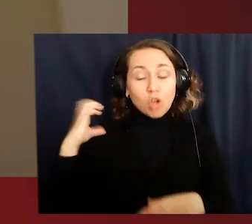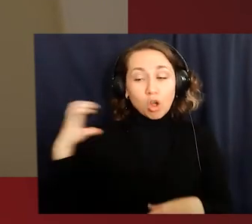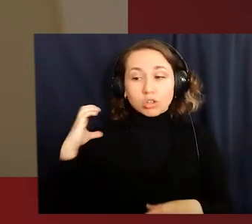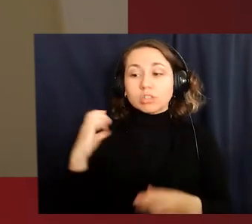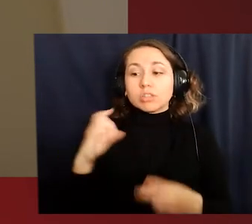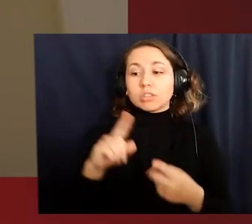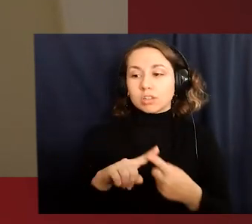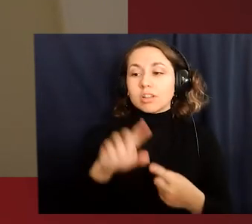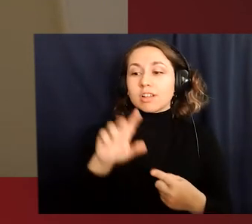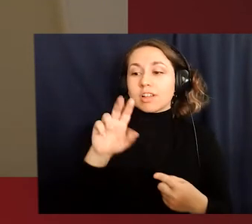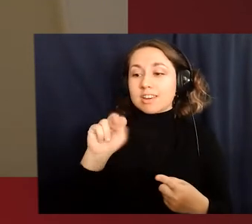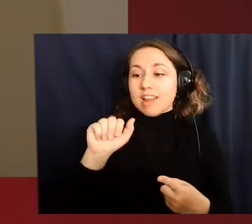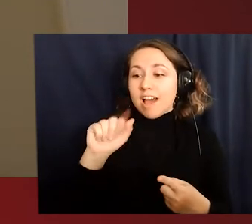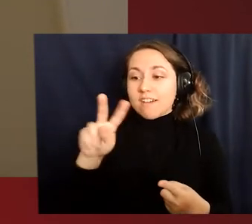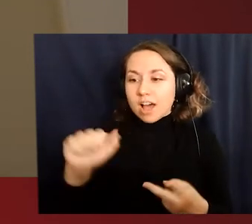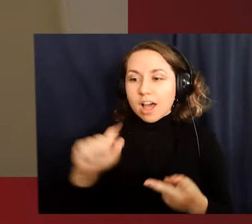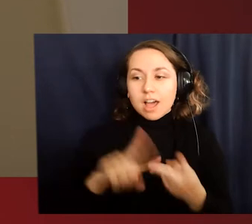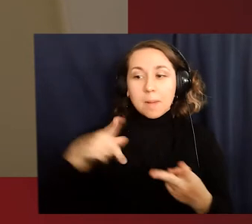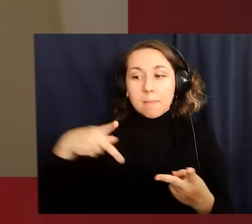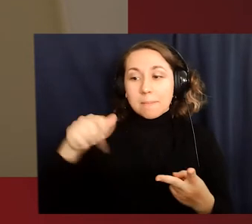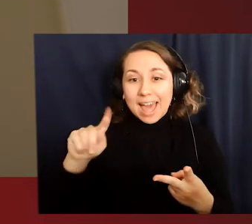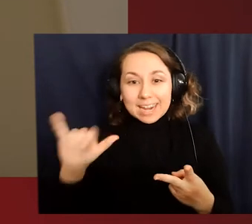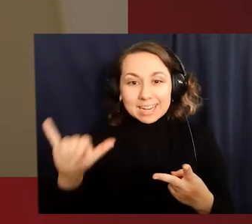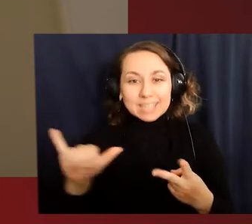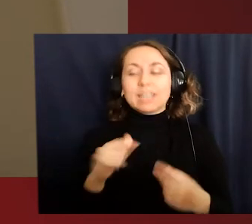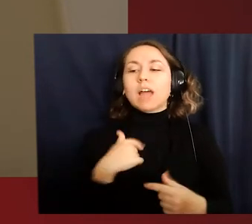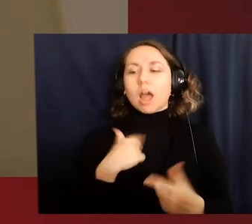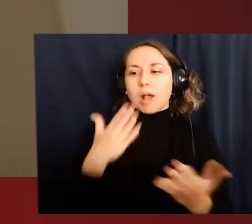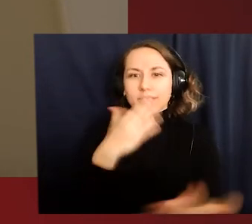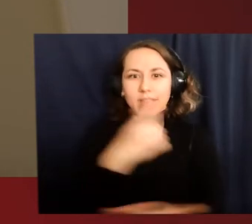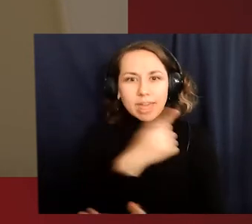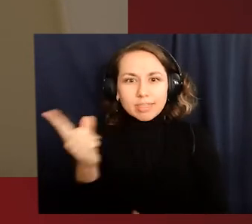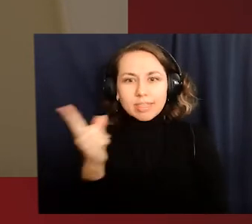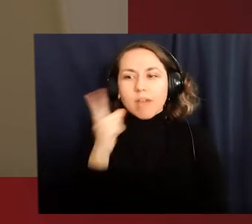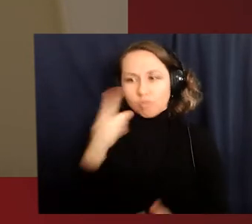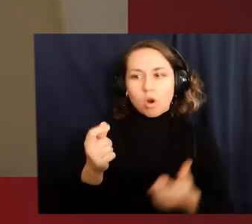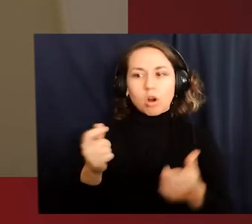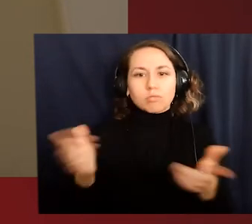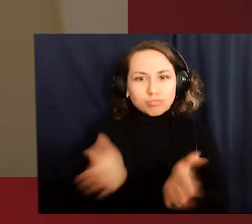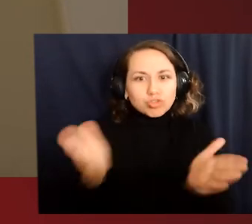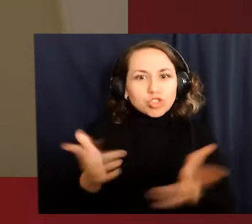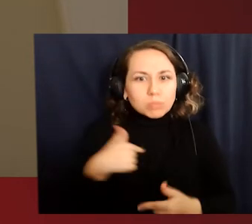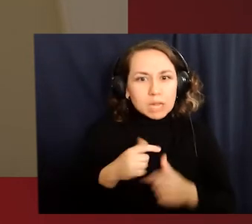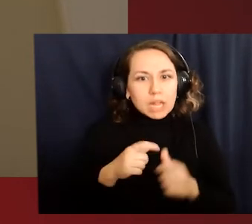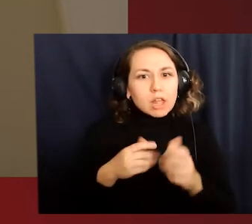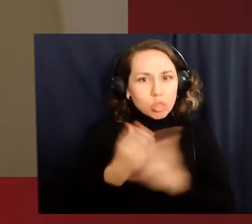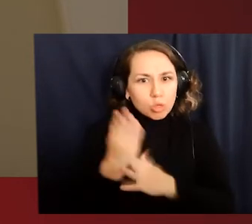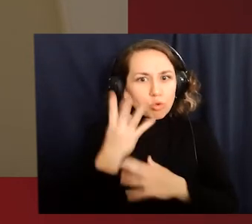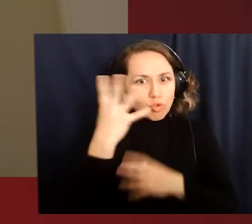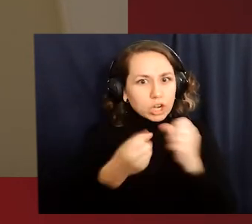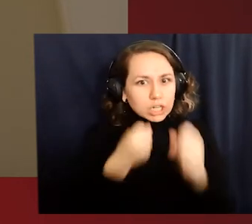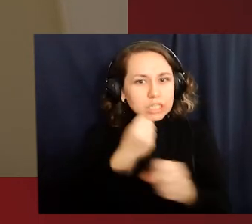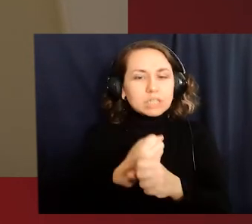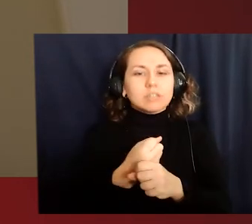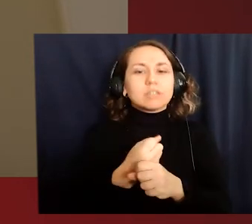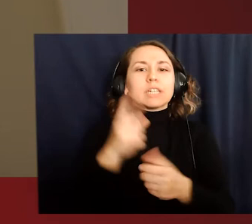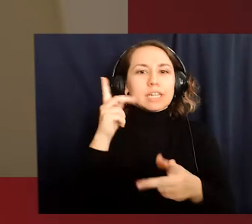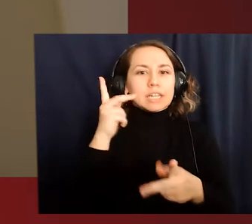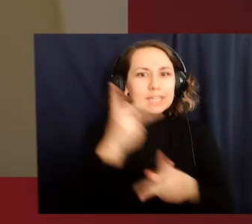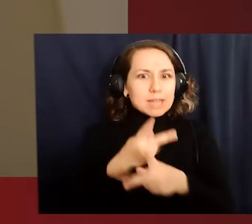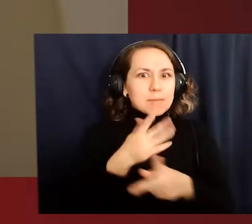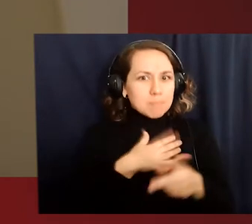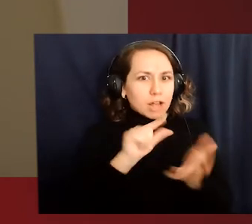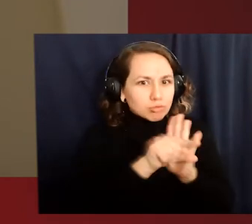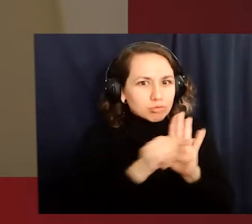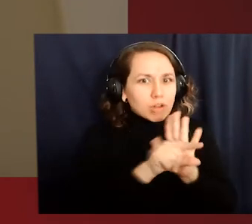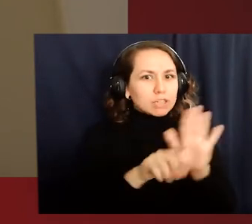los entrenadores de campo y pista y campo traviesa, Coach Nava, Coach Patty. Quiero agradecerles por impulsarme en estos 4